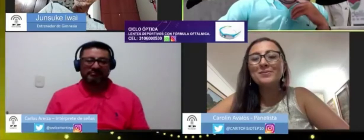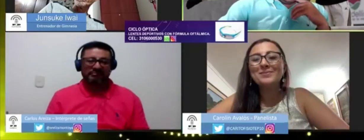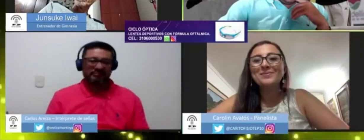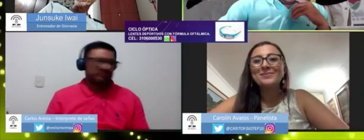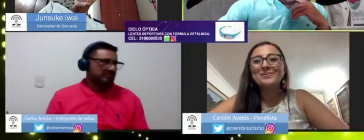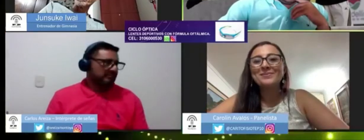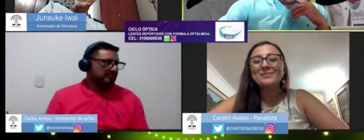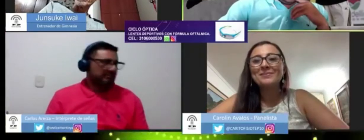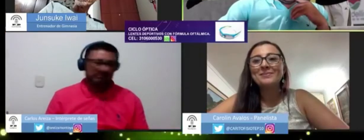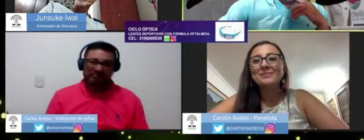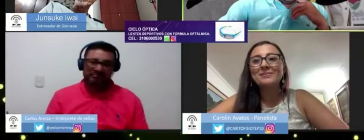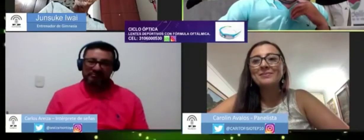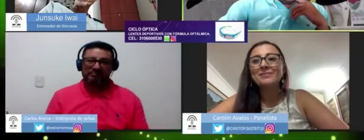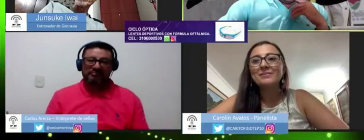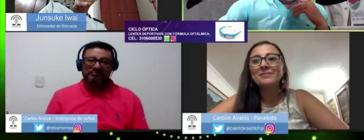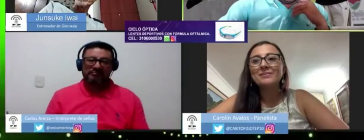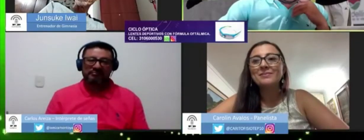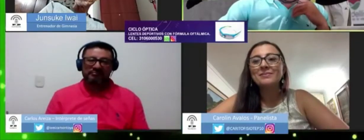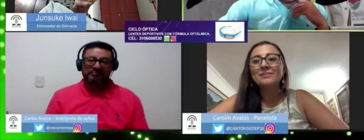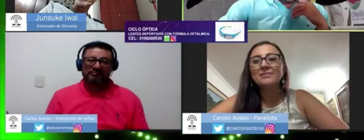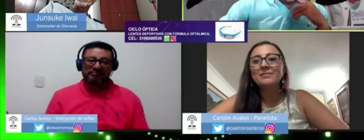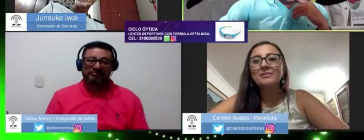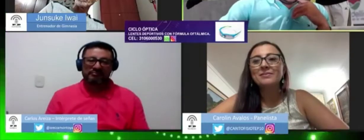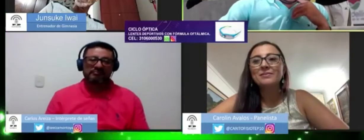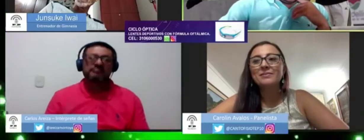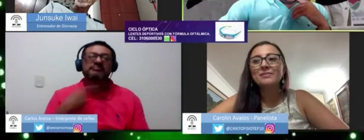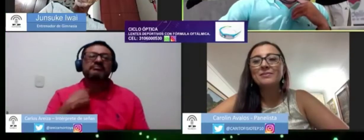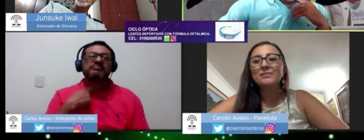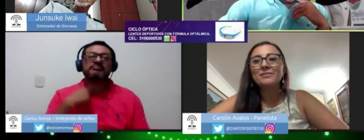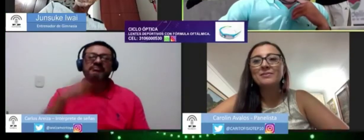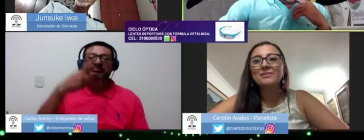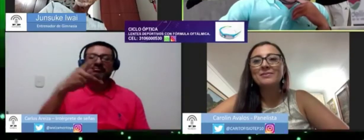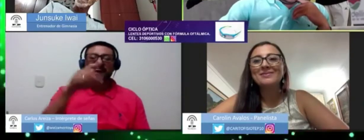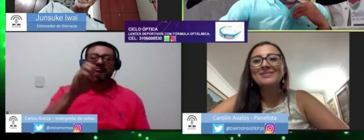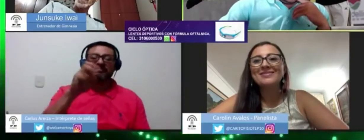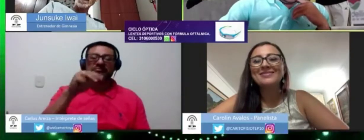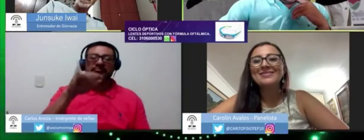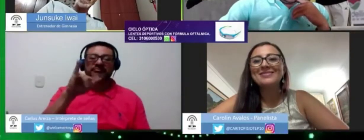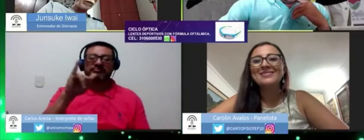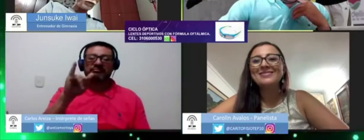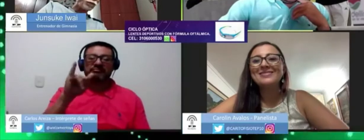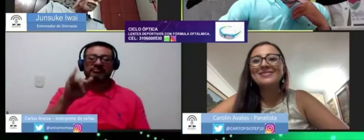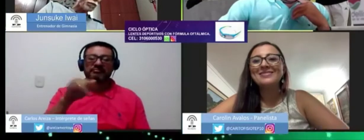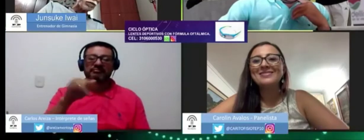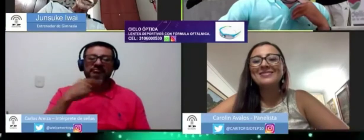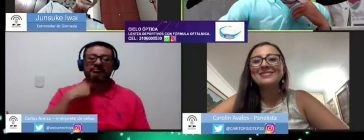¿Y a Kemi qué? ¿No le entró a la gimnasia? ¿O sí?